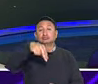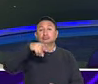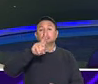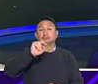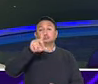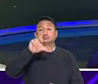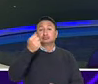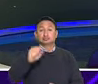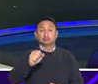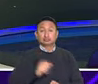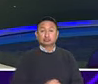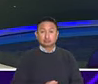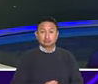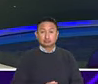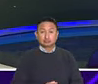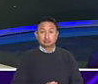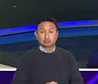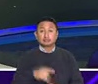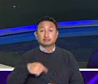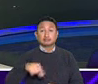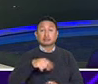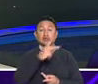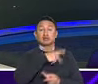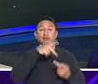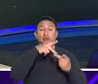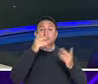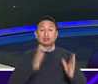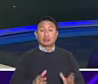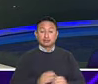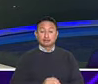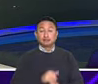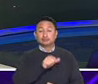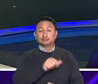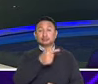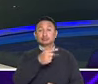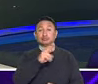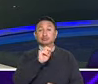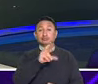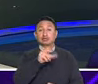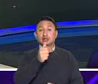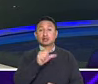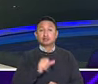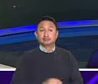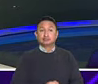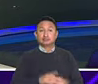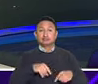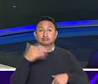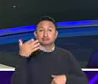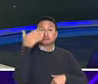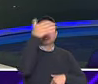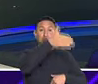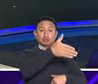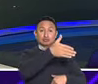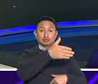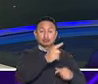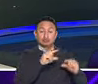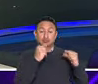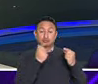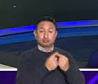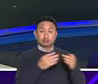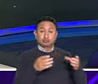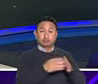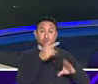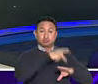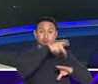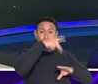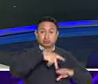Aquiles Álvarez, y también en la prefectura, Marcela Aguiñaga. Para conocer un poco más, Robert, vamos, nos trasladamos a la delegación provincial de